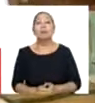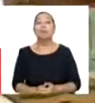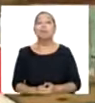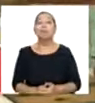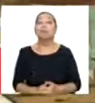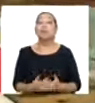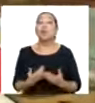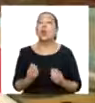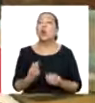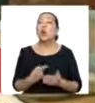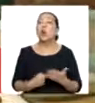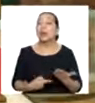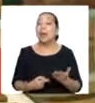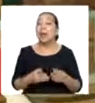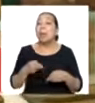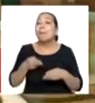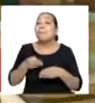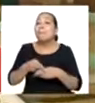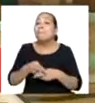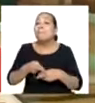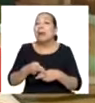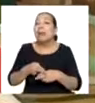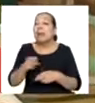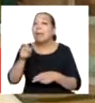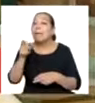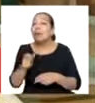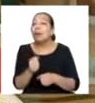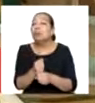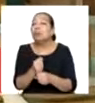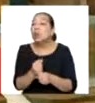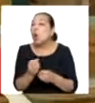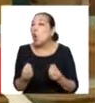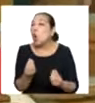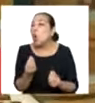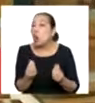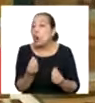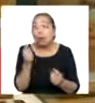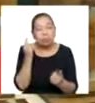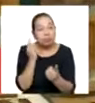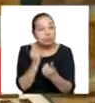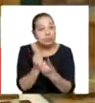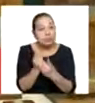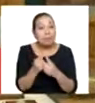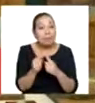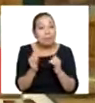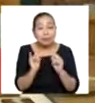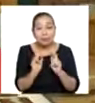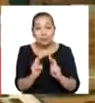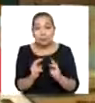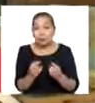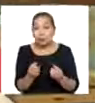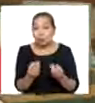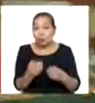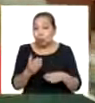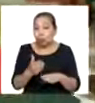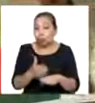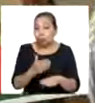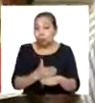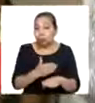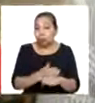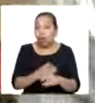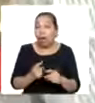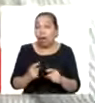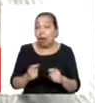en particular, ¿con qué tipos de madera las personas trabajan? ¿Cuáles son los objetivos a lograr? Porque vemos que aquí se están desarrollando